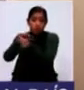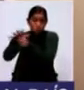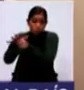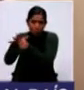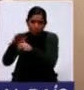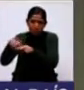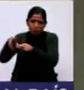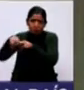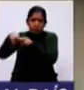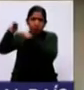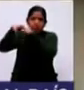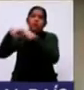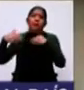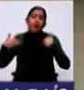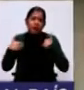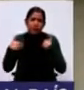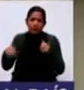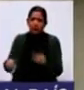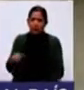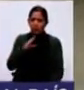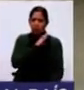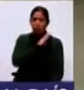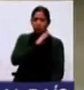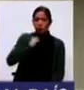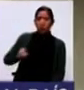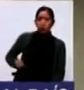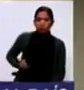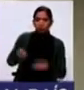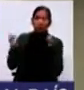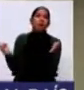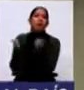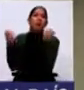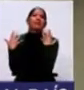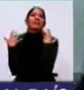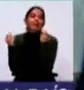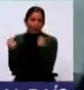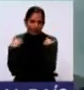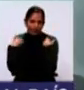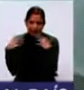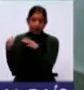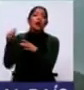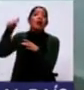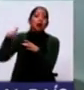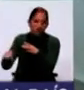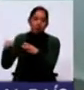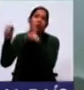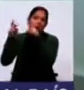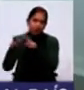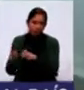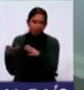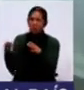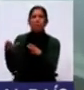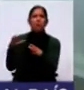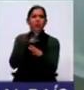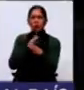por el Consejo de Vigilancia Epidemiológica, por el Consejo de Emergencia en todo caso, a la cabeza del Ministerio de Salud